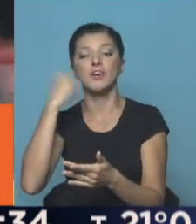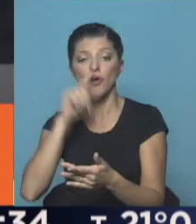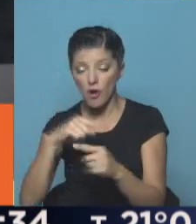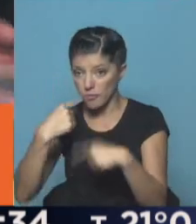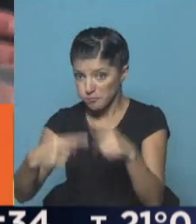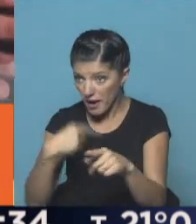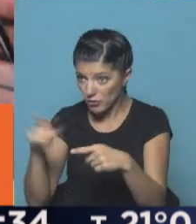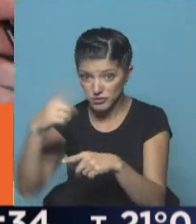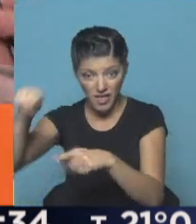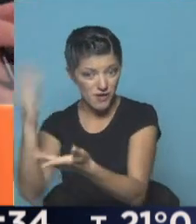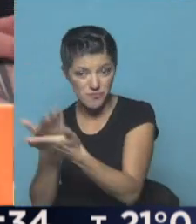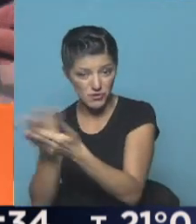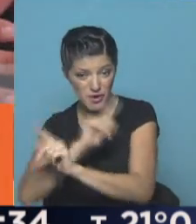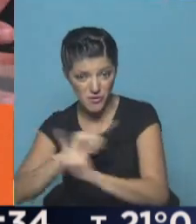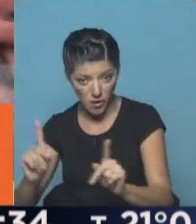en realidad